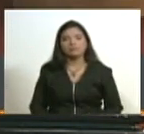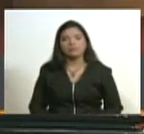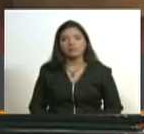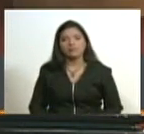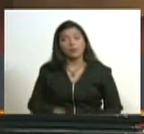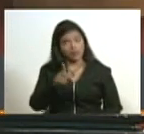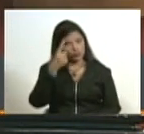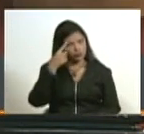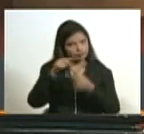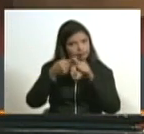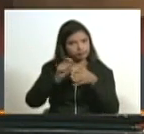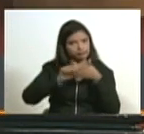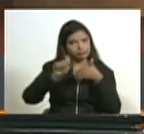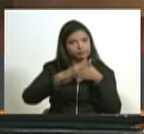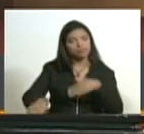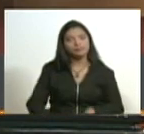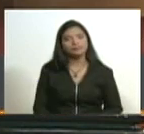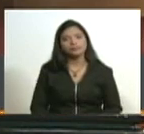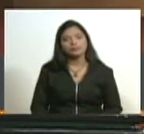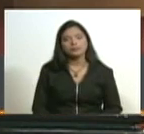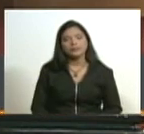allí.